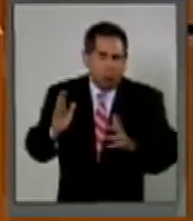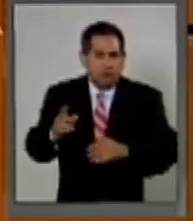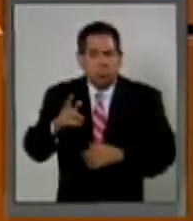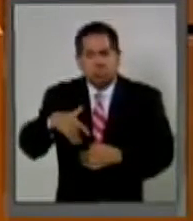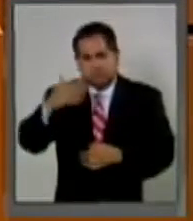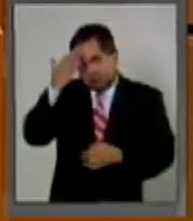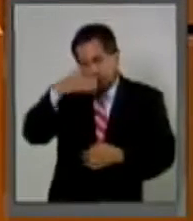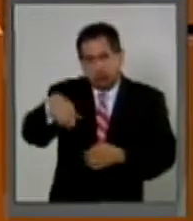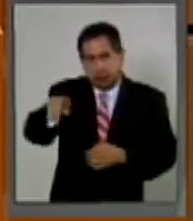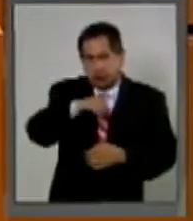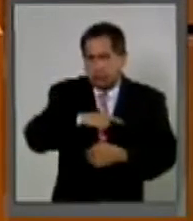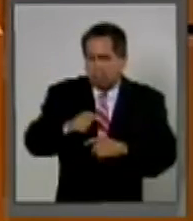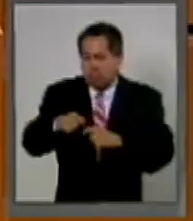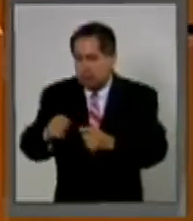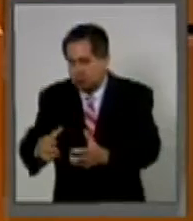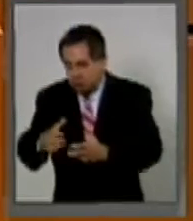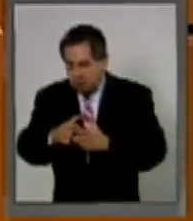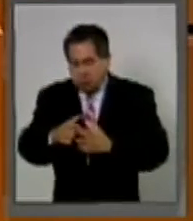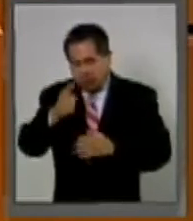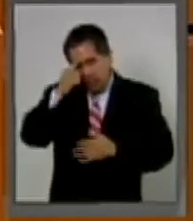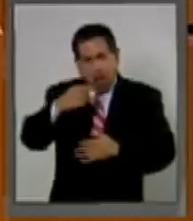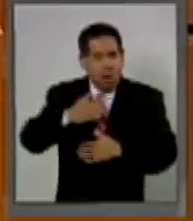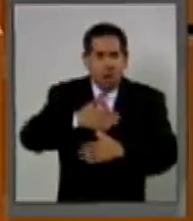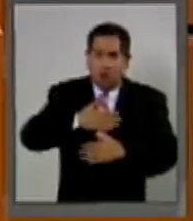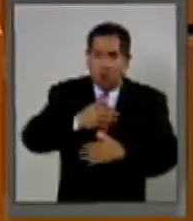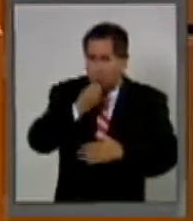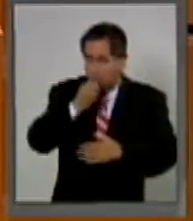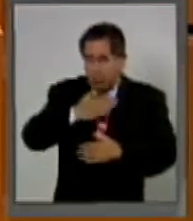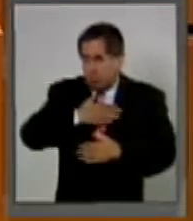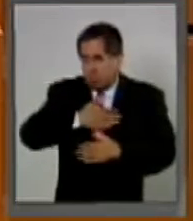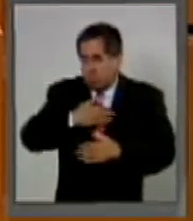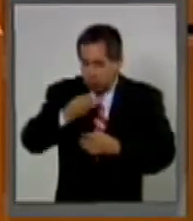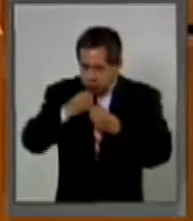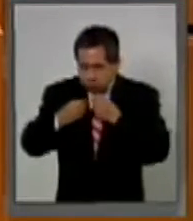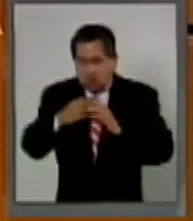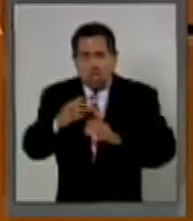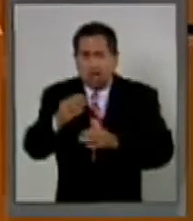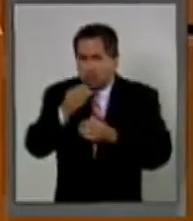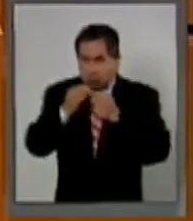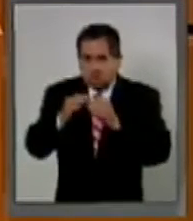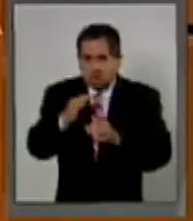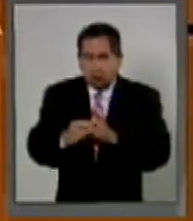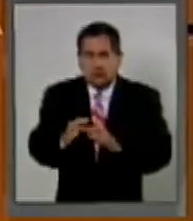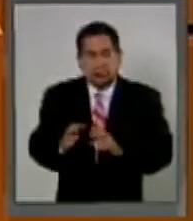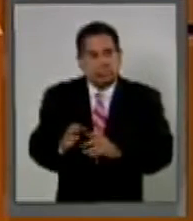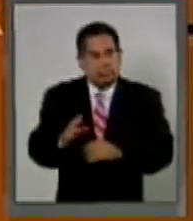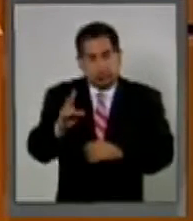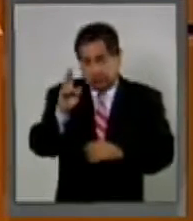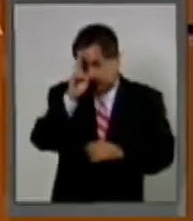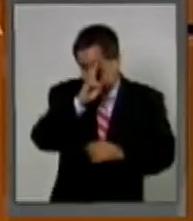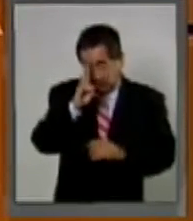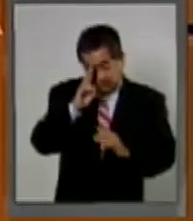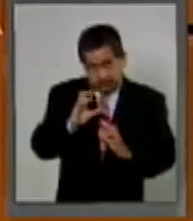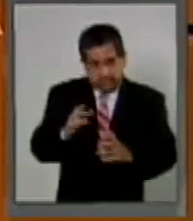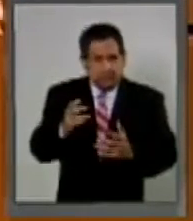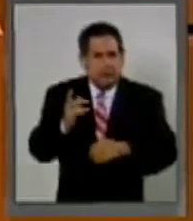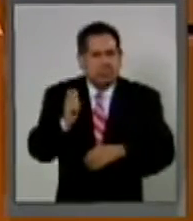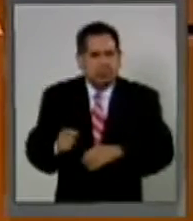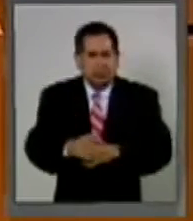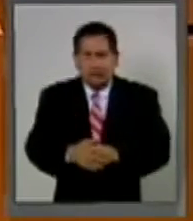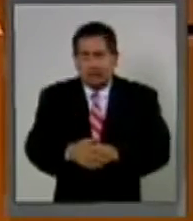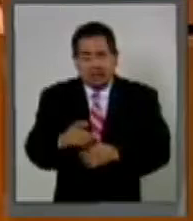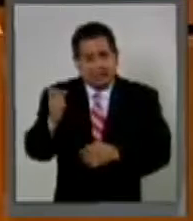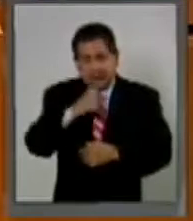de autoconsumo en gran parte de nuestro país, está en alerta máxima, casi en